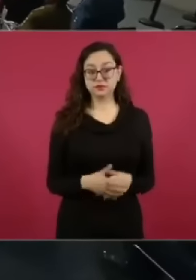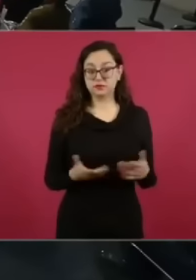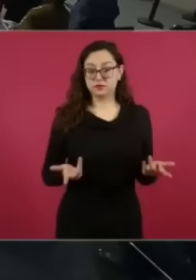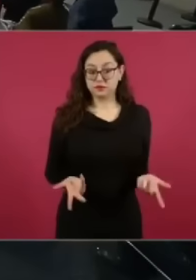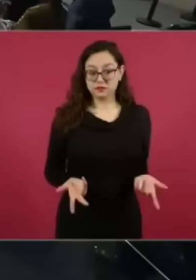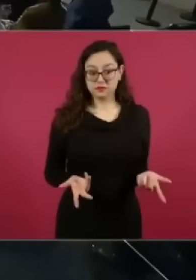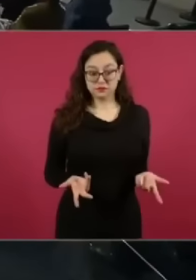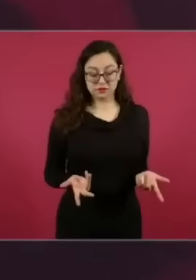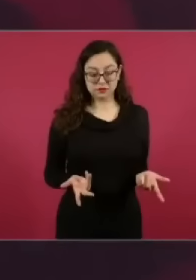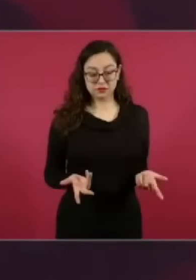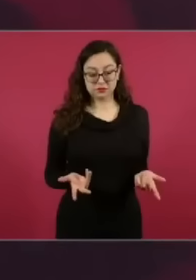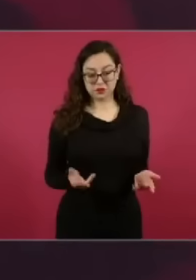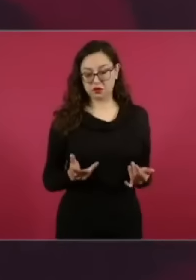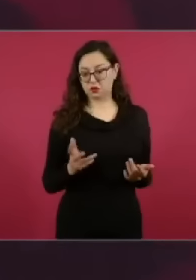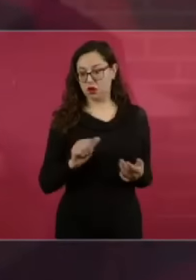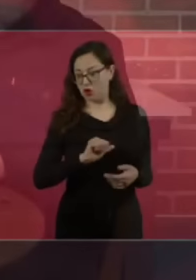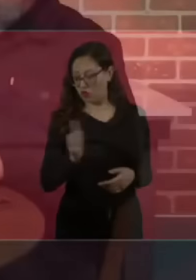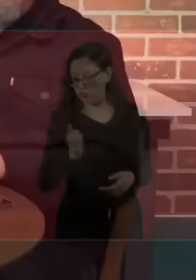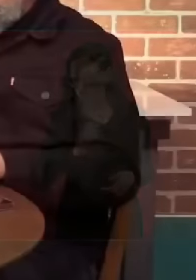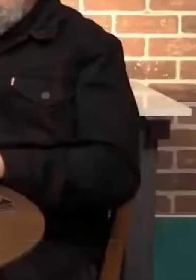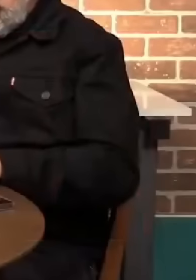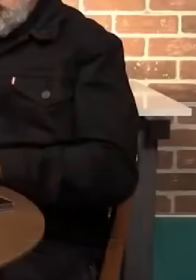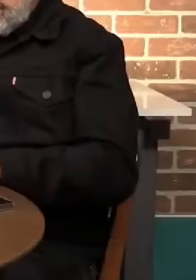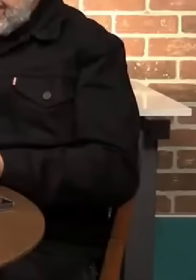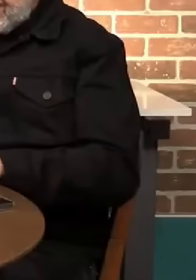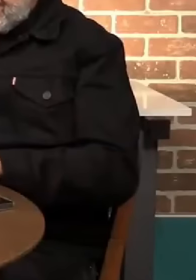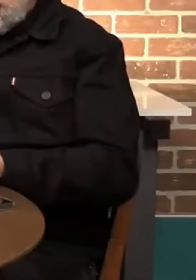¿Cuál es tu opinión?